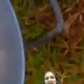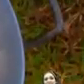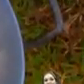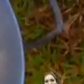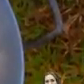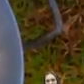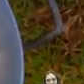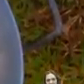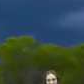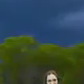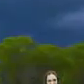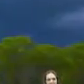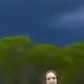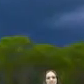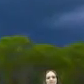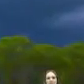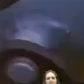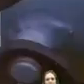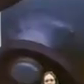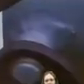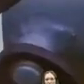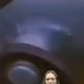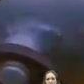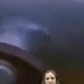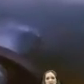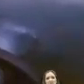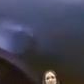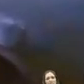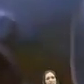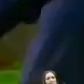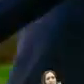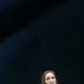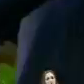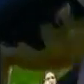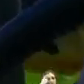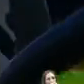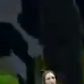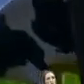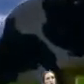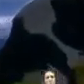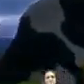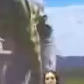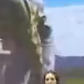y también le pidió al gobierno nacional intervenir para fortalecer la producción.